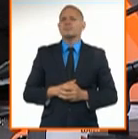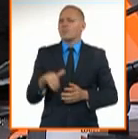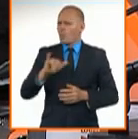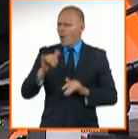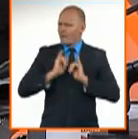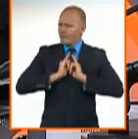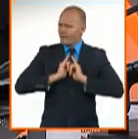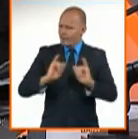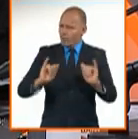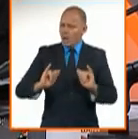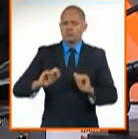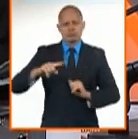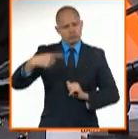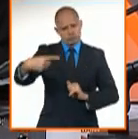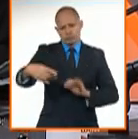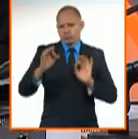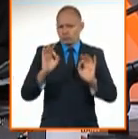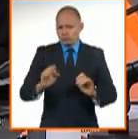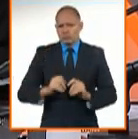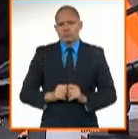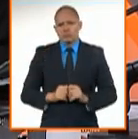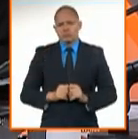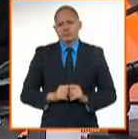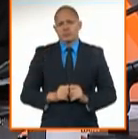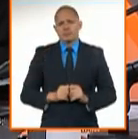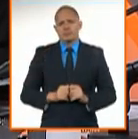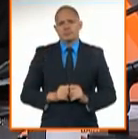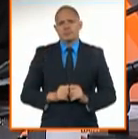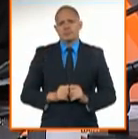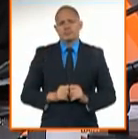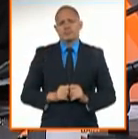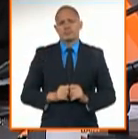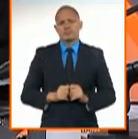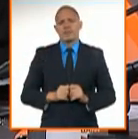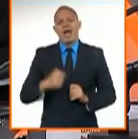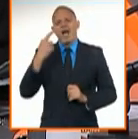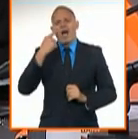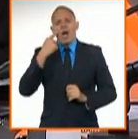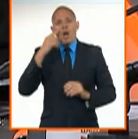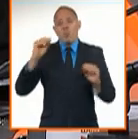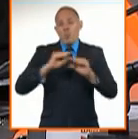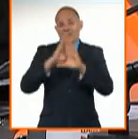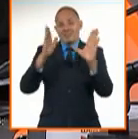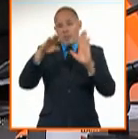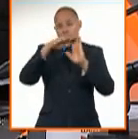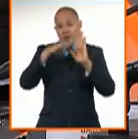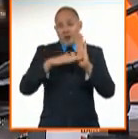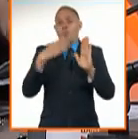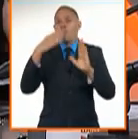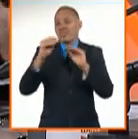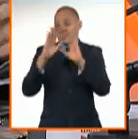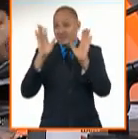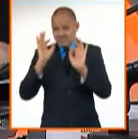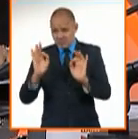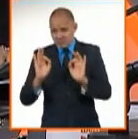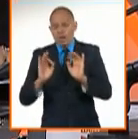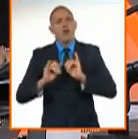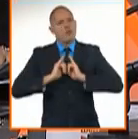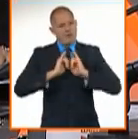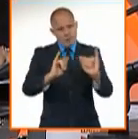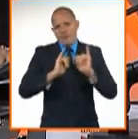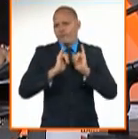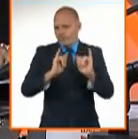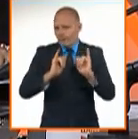constante como se ha dicho a la población todos los días en buenos días ahora la información desde la televisión los medios de